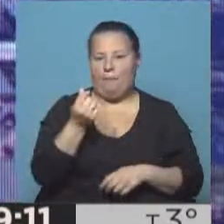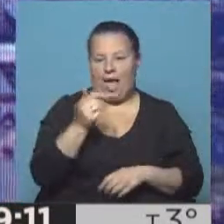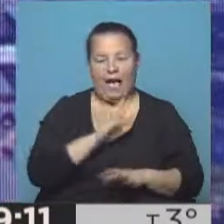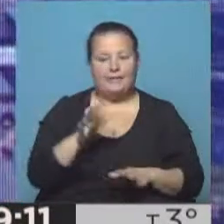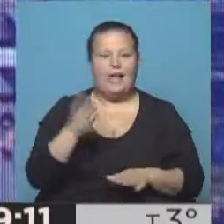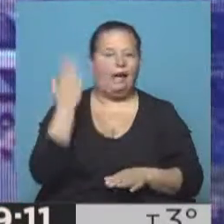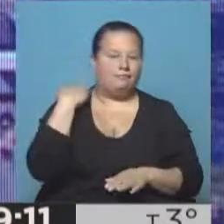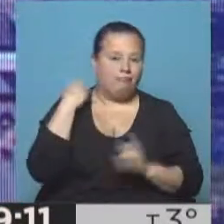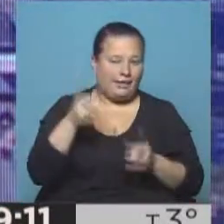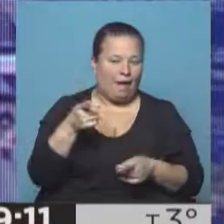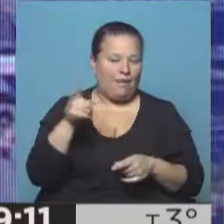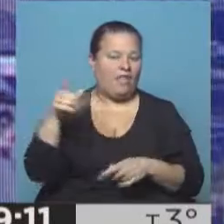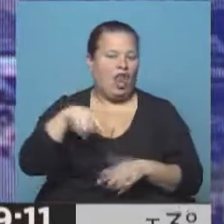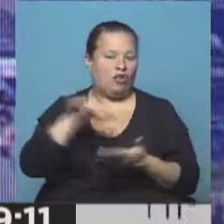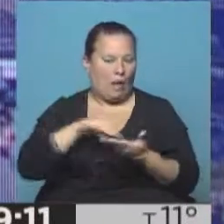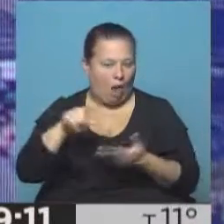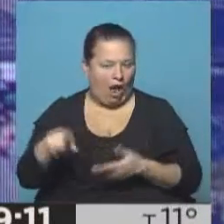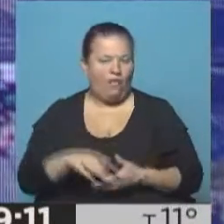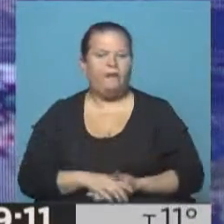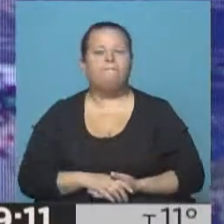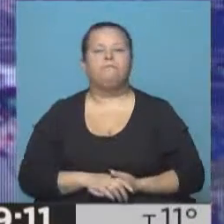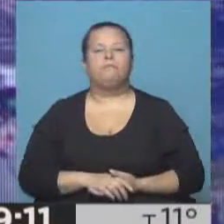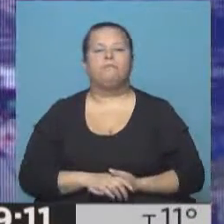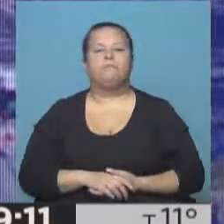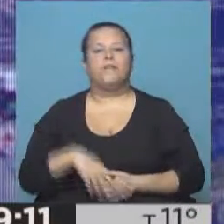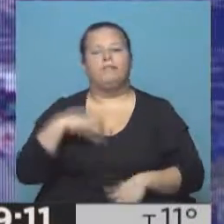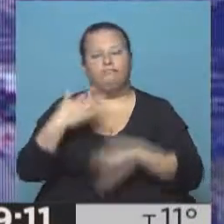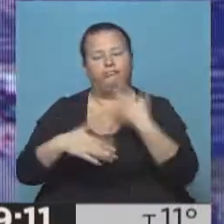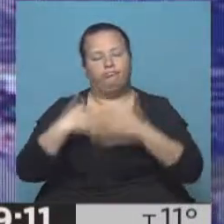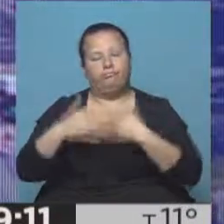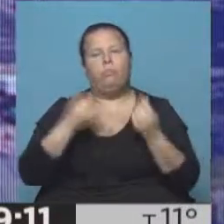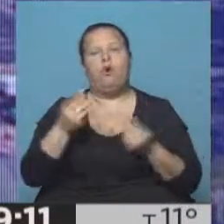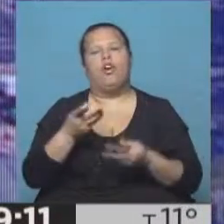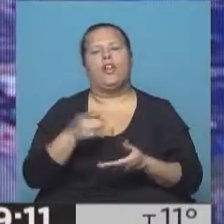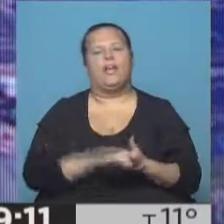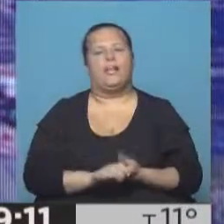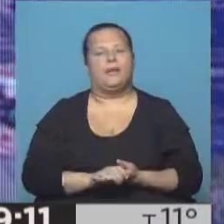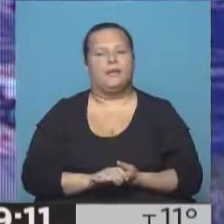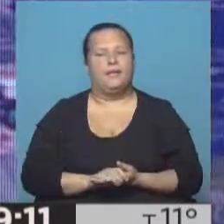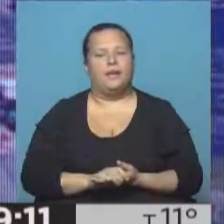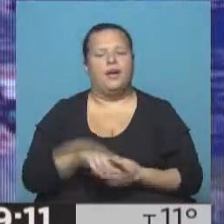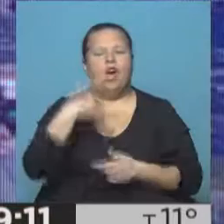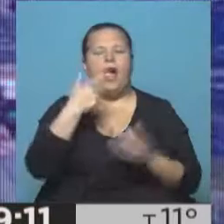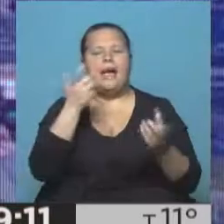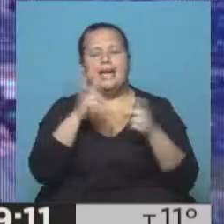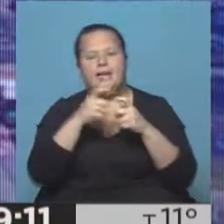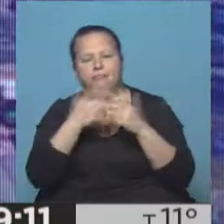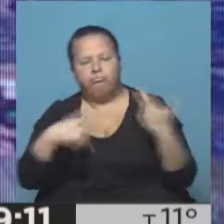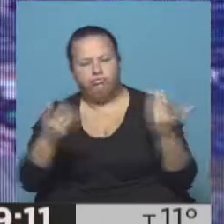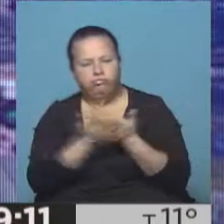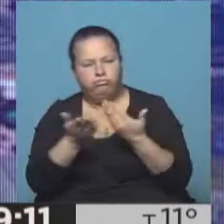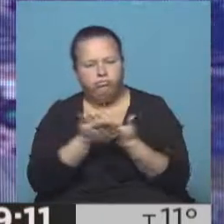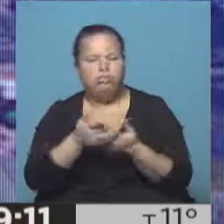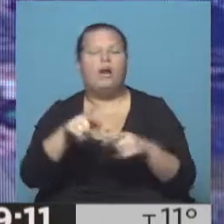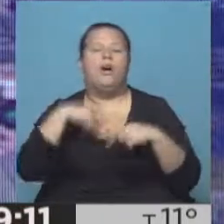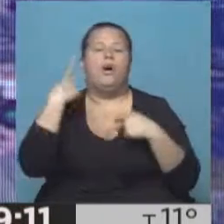a espaldas incluso de los amparistas. Esto lleva un tiempo porque se van anexando expedientes y demás. La cuestión es que